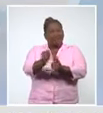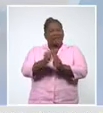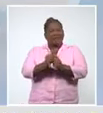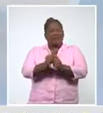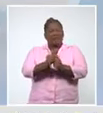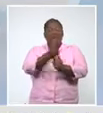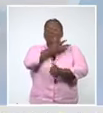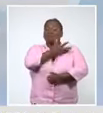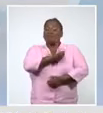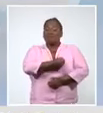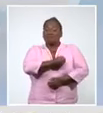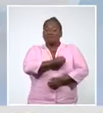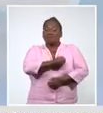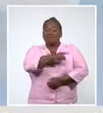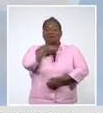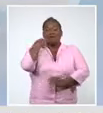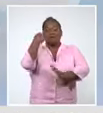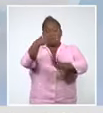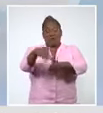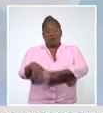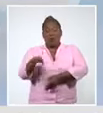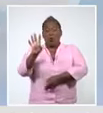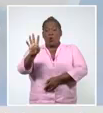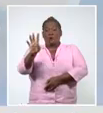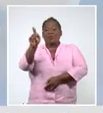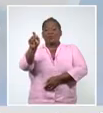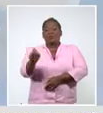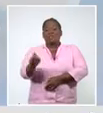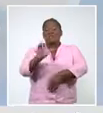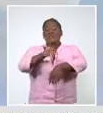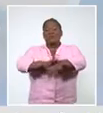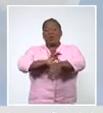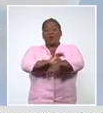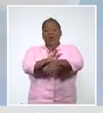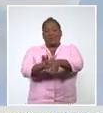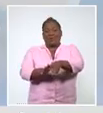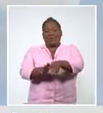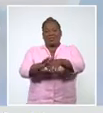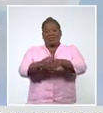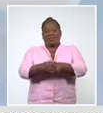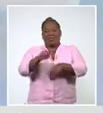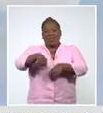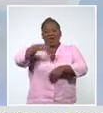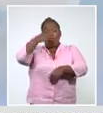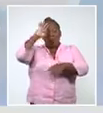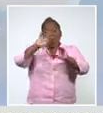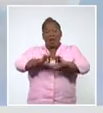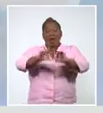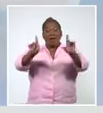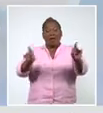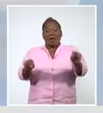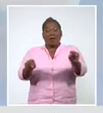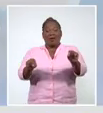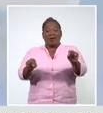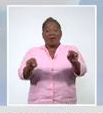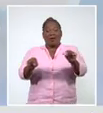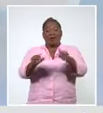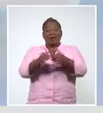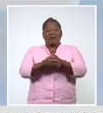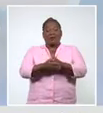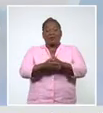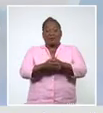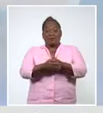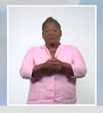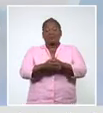Lamentamos al inicio el fallecimiento de 4 personas con COVID-19 en nuestro país y con esas ya